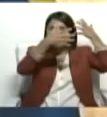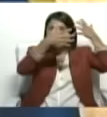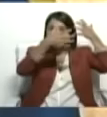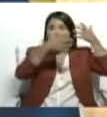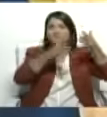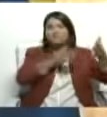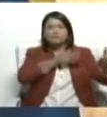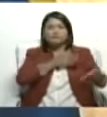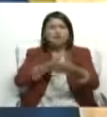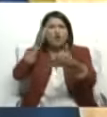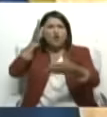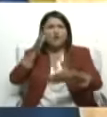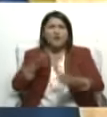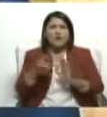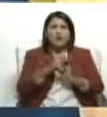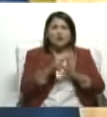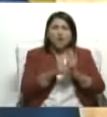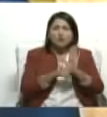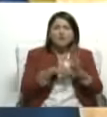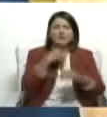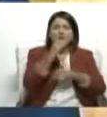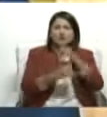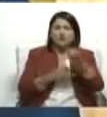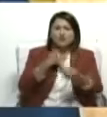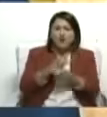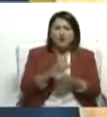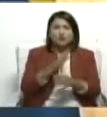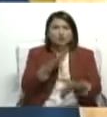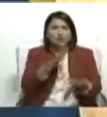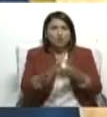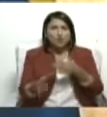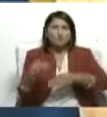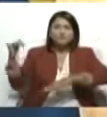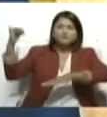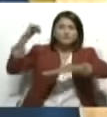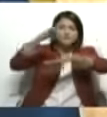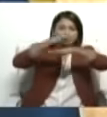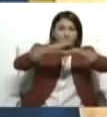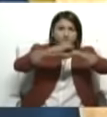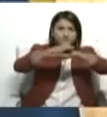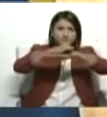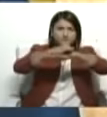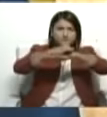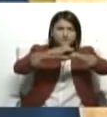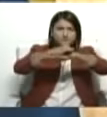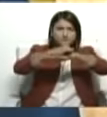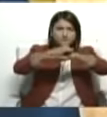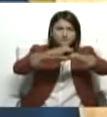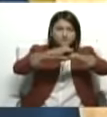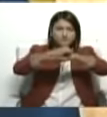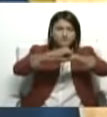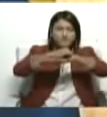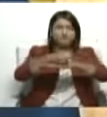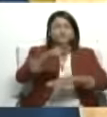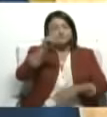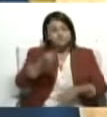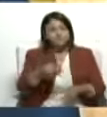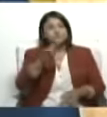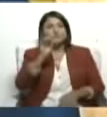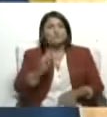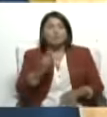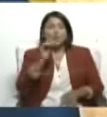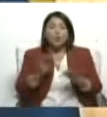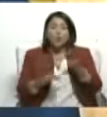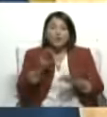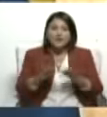y cada una de las normas internacionales en materia de aeronáutica civil y en materia jurídica, de protección jurídica a